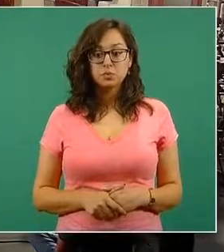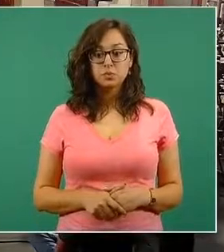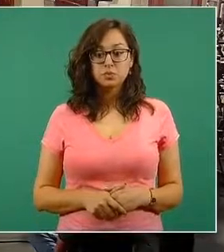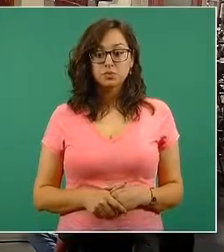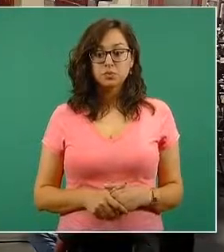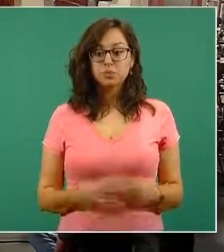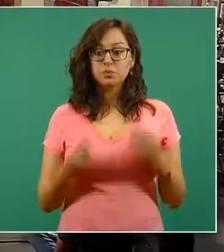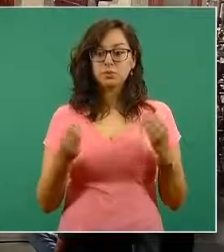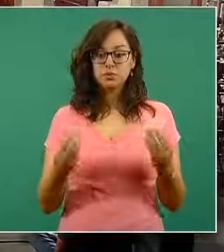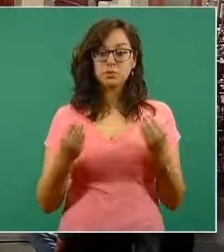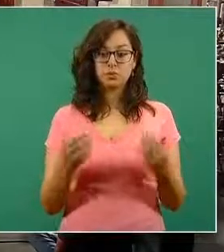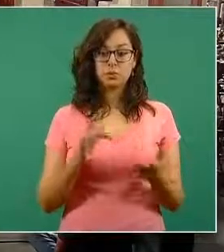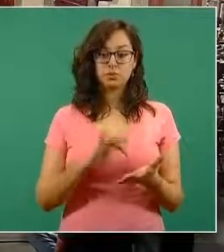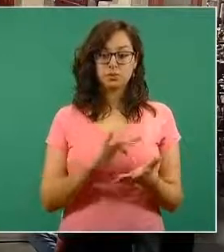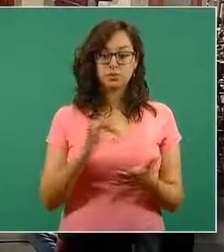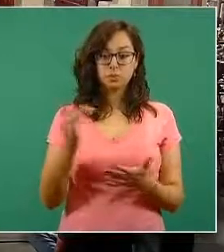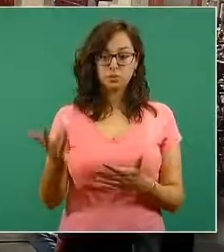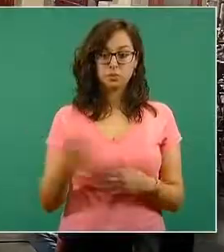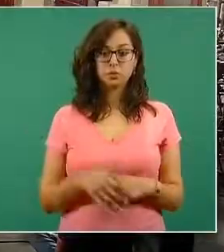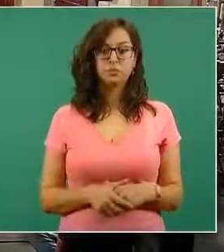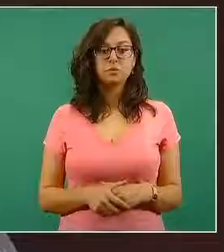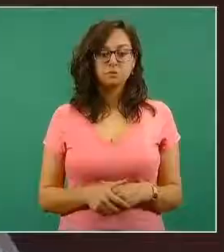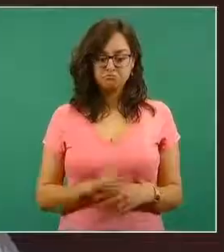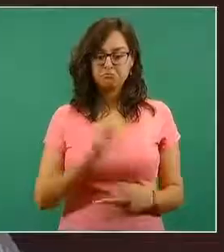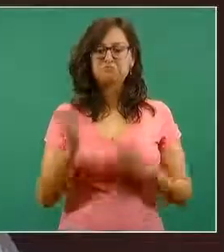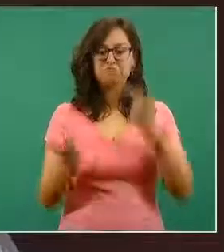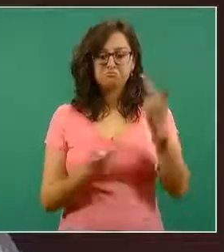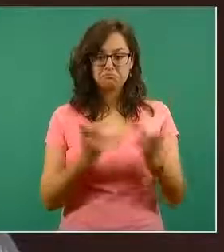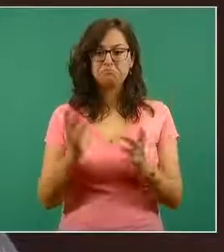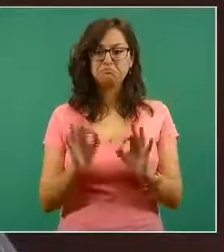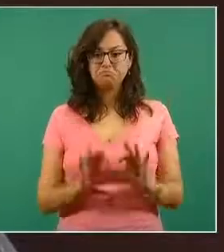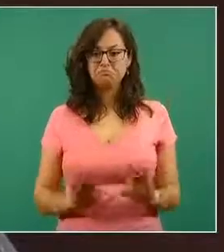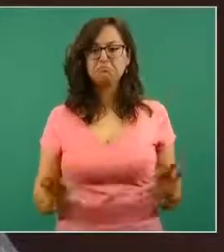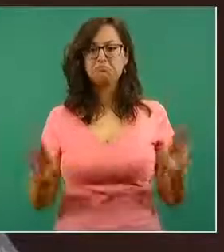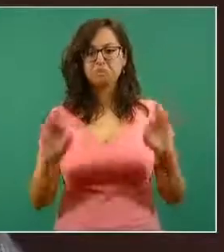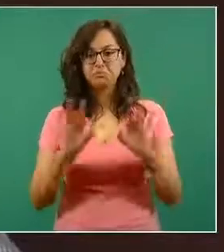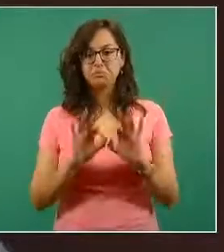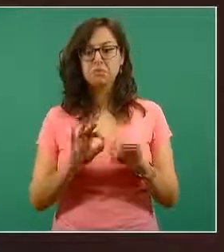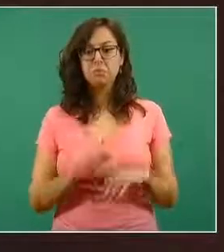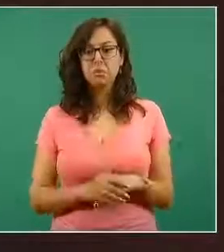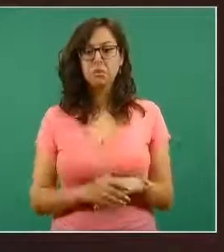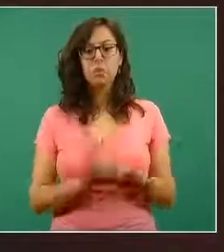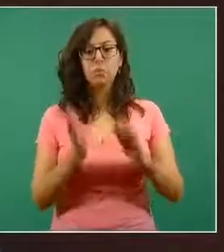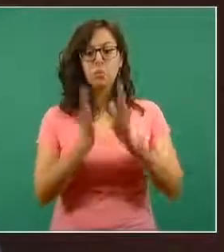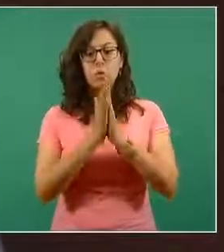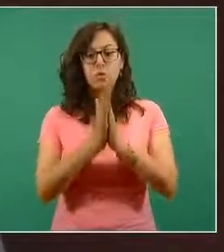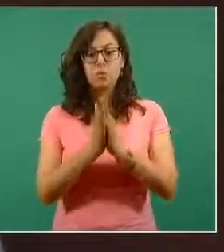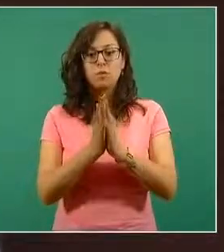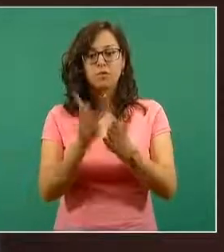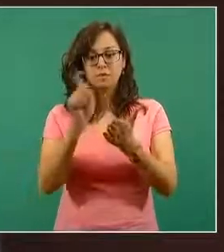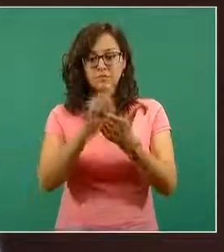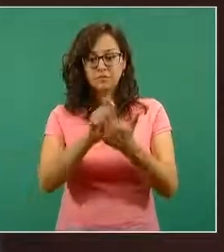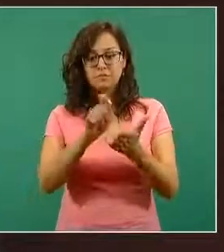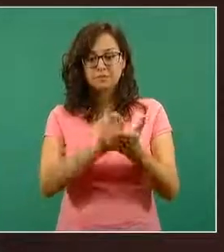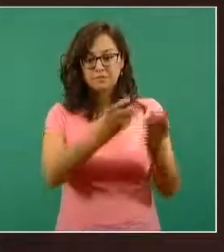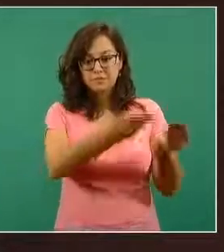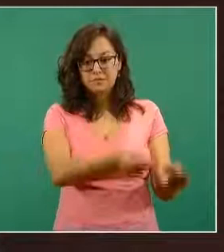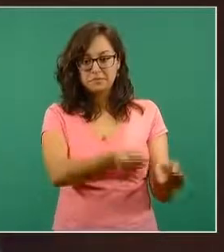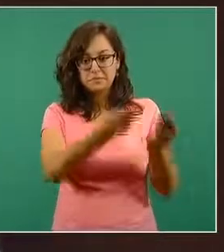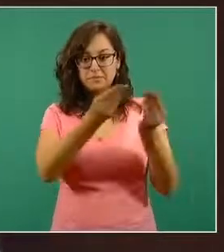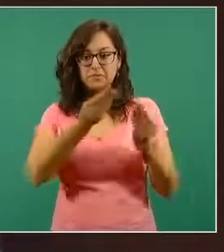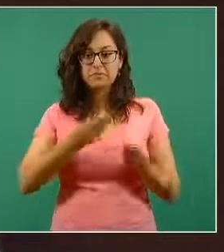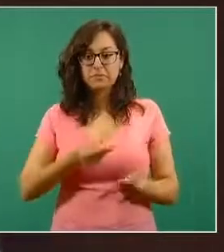Muchísimas gracias. Son importantes y sí, pues le pediría a ver si nos las hacen llegar para poderlo conversar. Creo que esto es